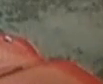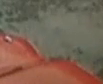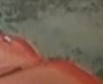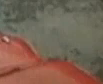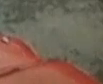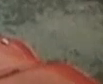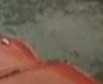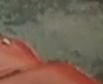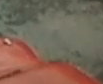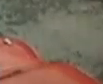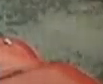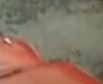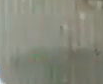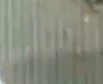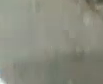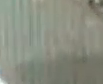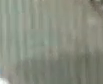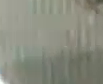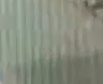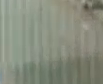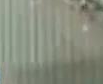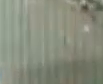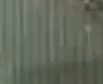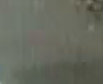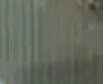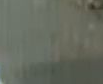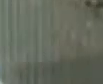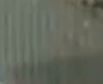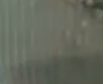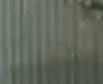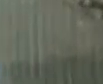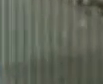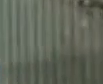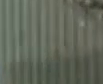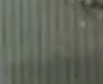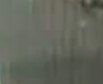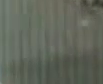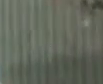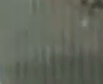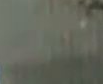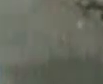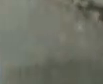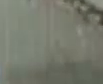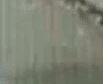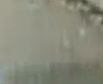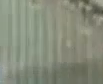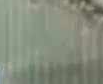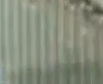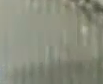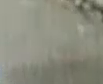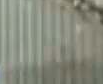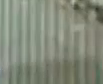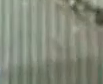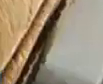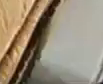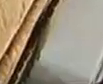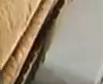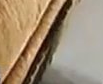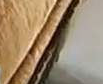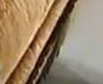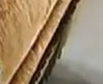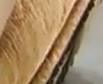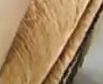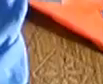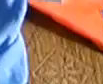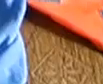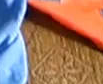mujer fue atropellada por un vehículo al norte de guayaquil la afectada trabaja en el consorcio puerto limpio y solicita que se investigue el